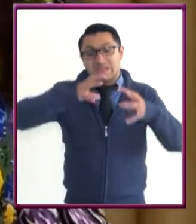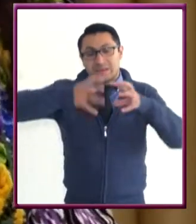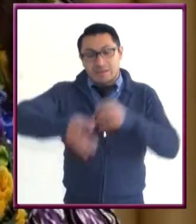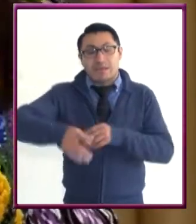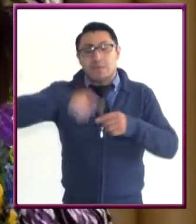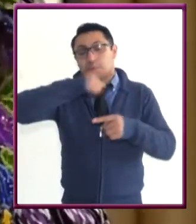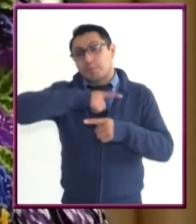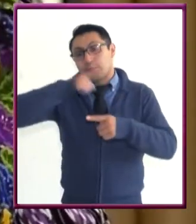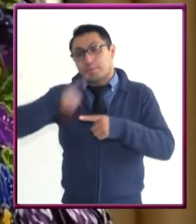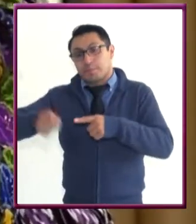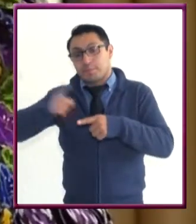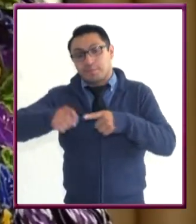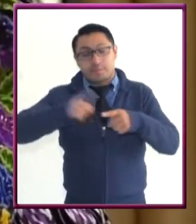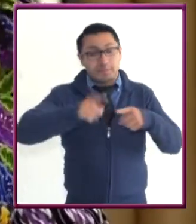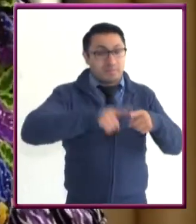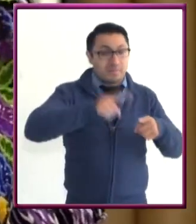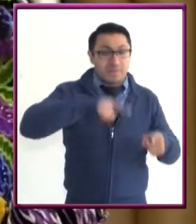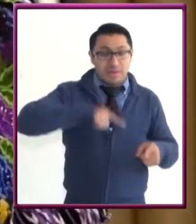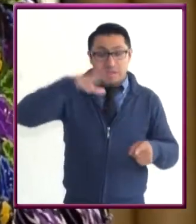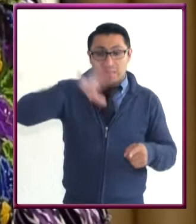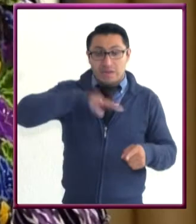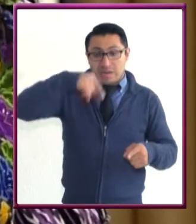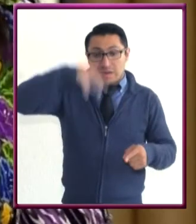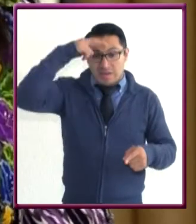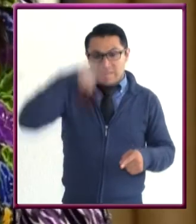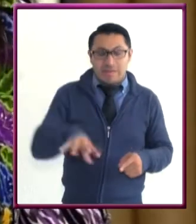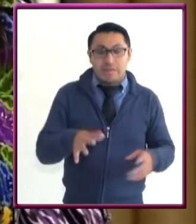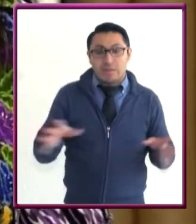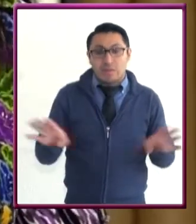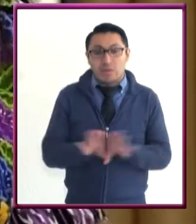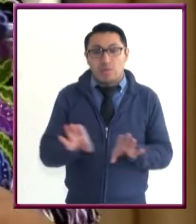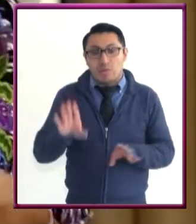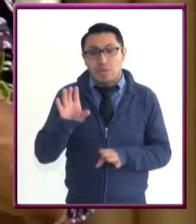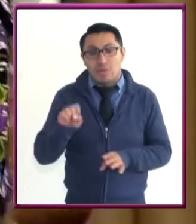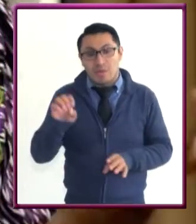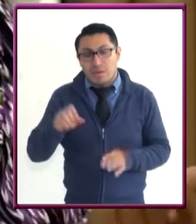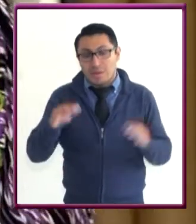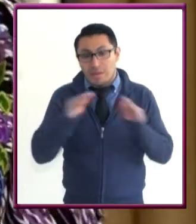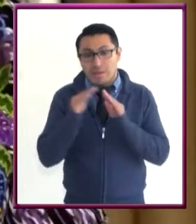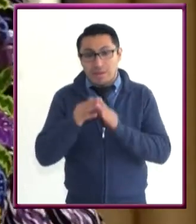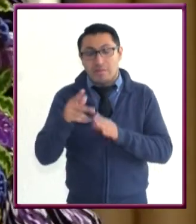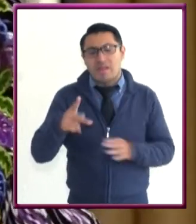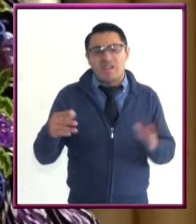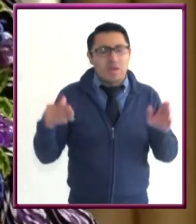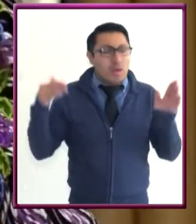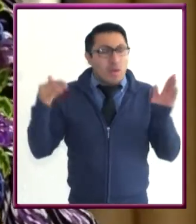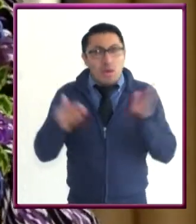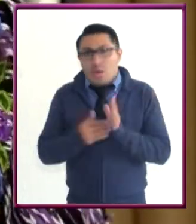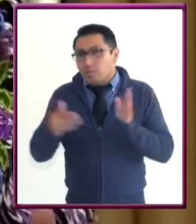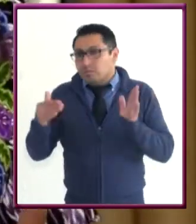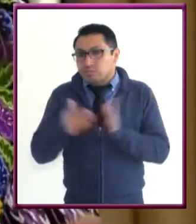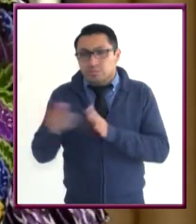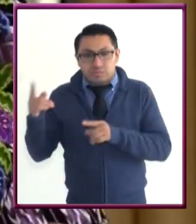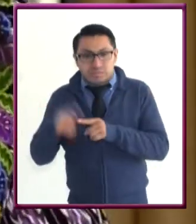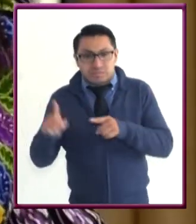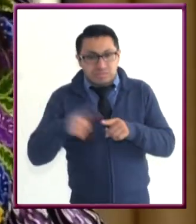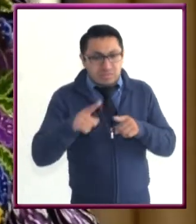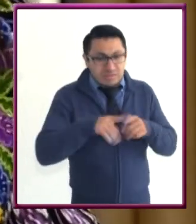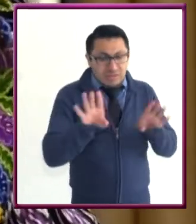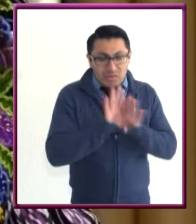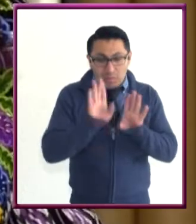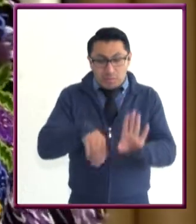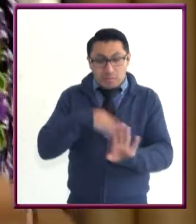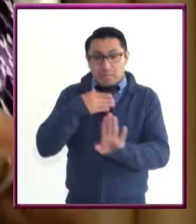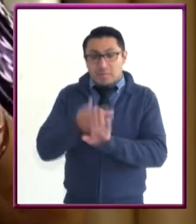toda esta diversidad que tenemos en México, que se resume en 60 razas, pero en miles de variedades, se verían